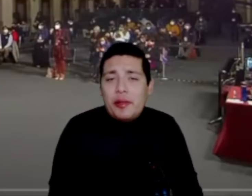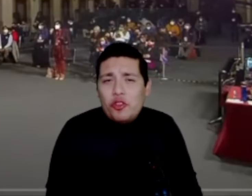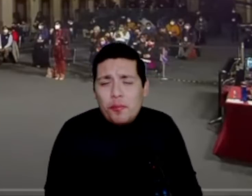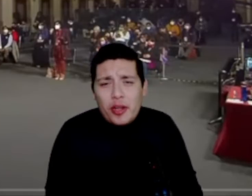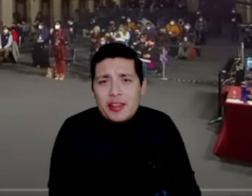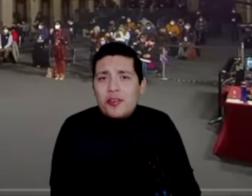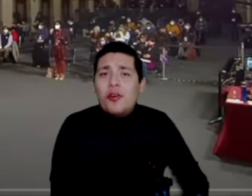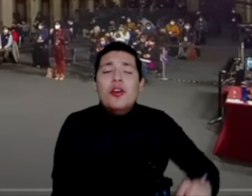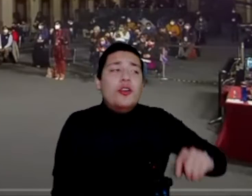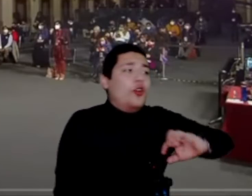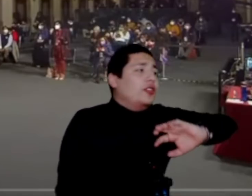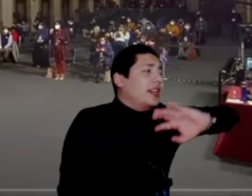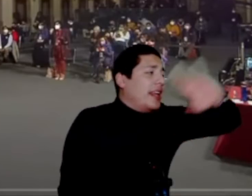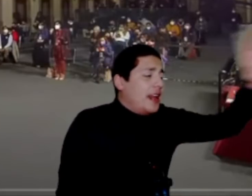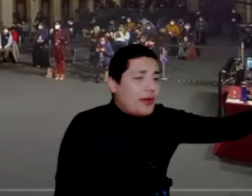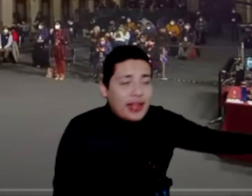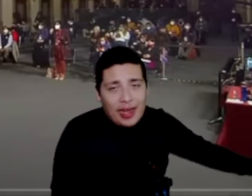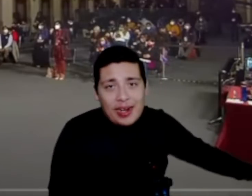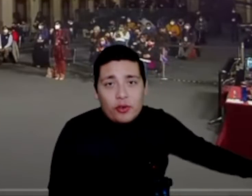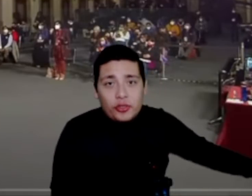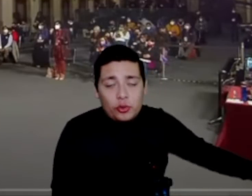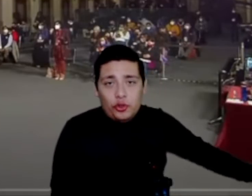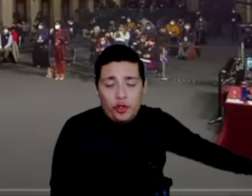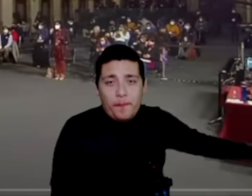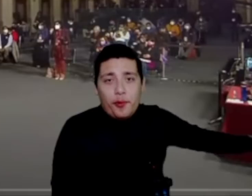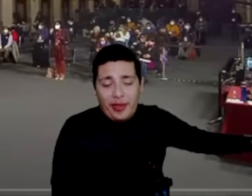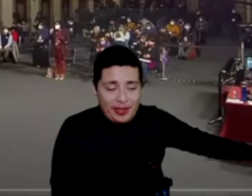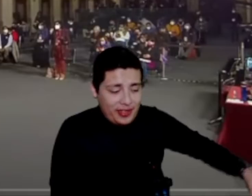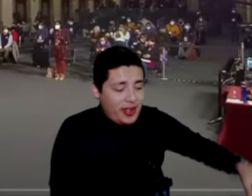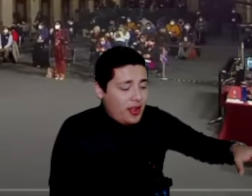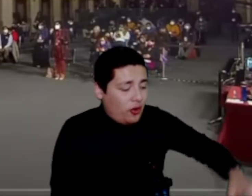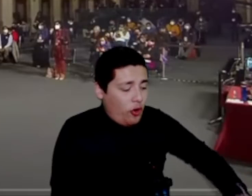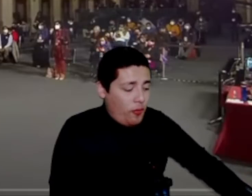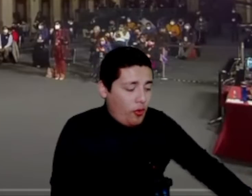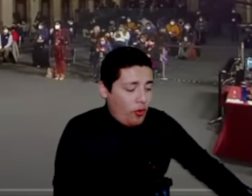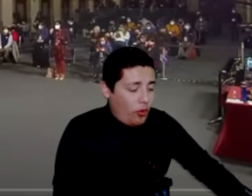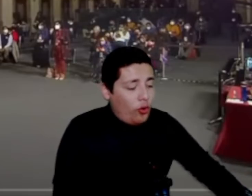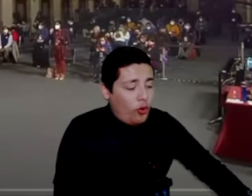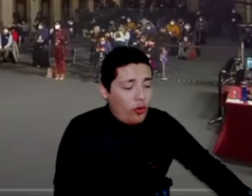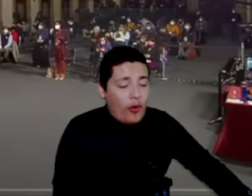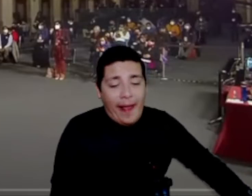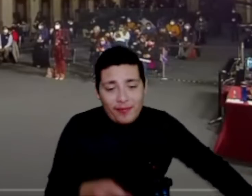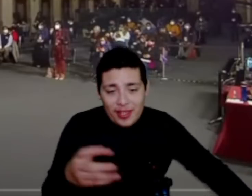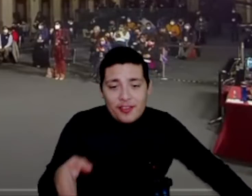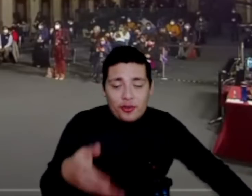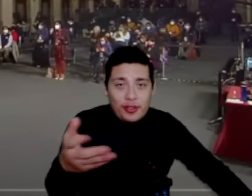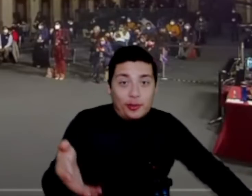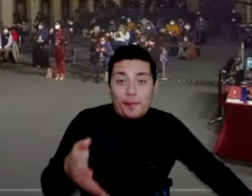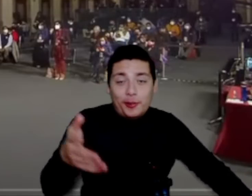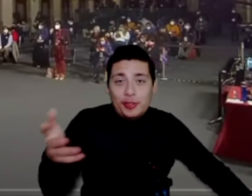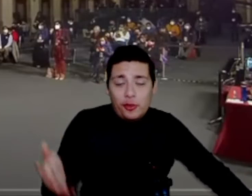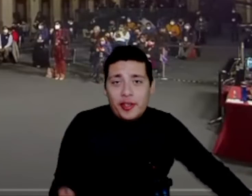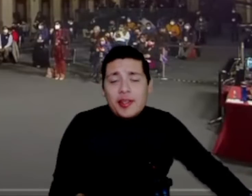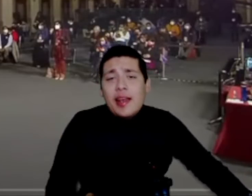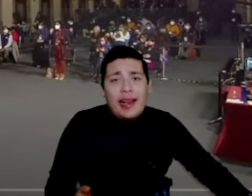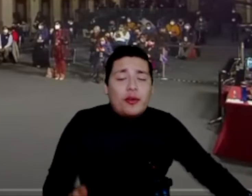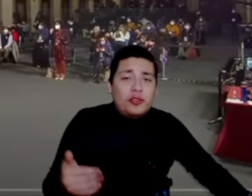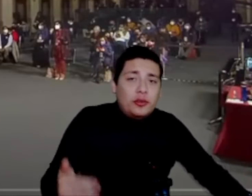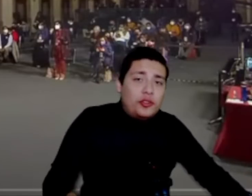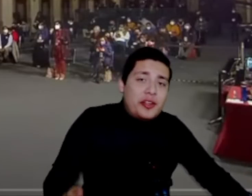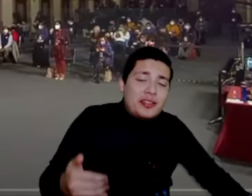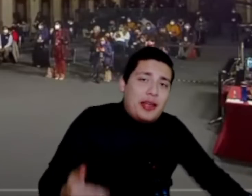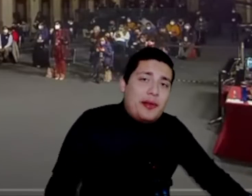un testamento político. No se quiere brincar la Constitución, porque así como lo han dicho estos opositores,